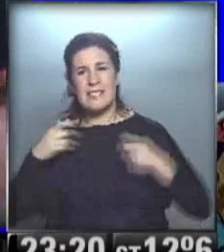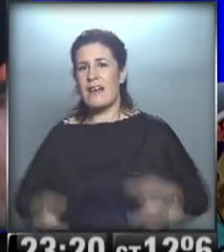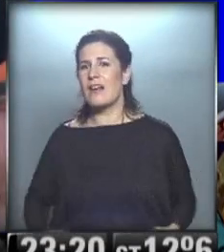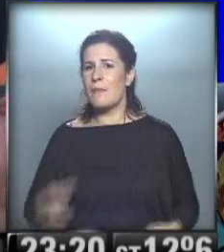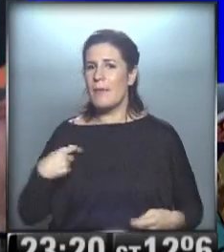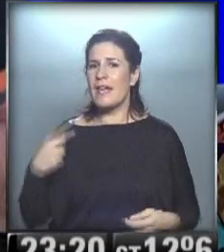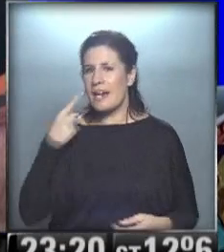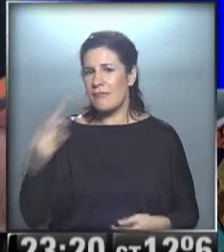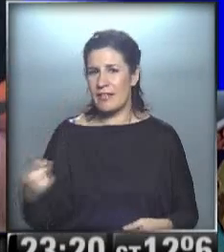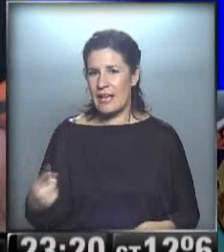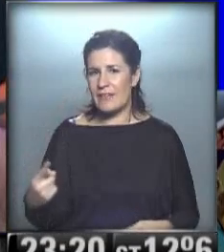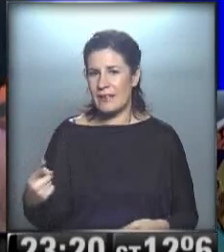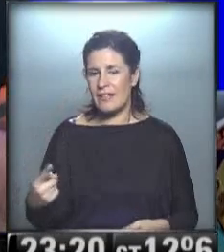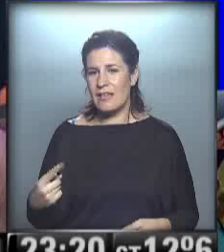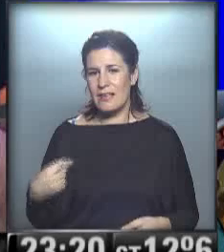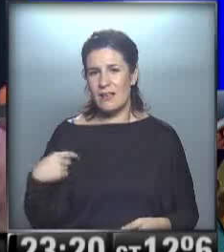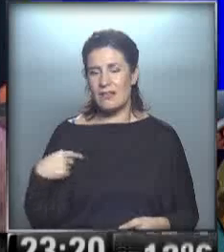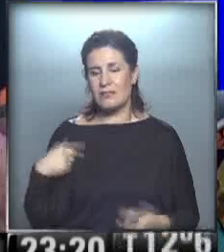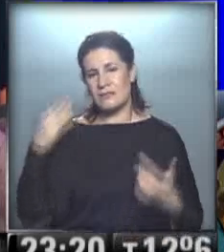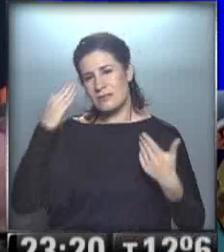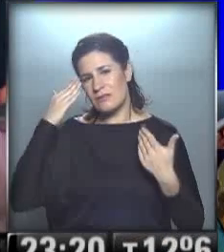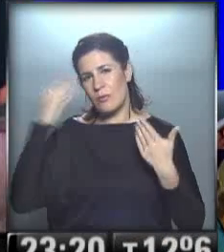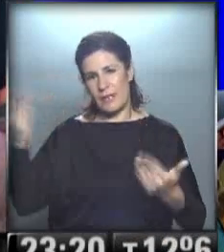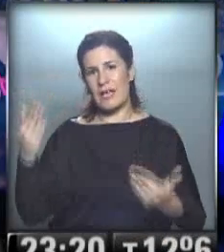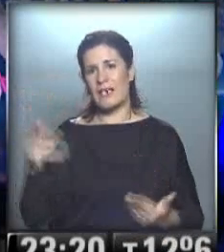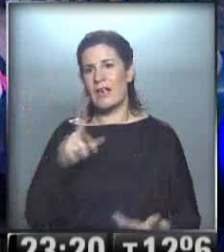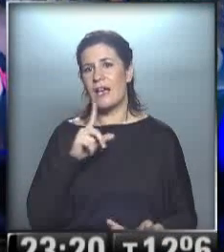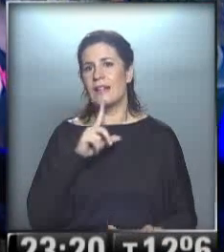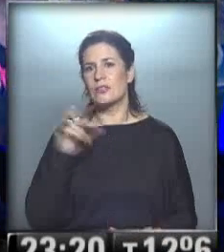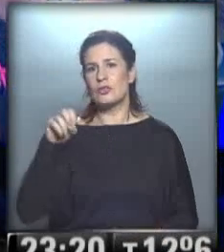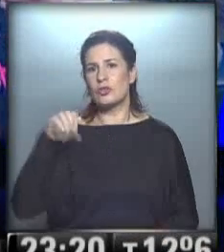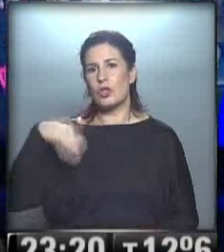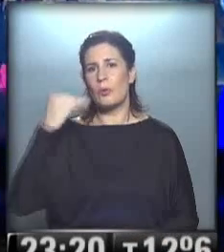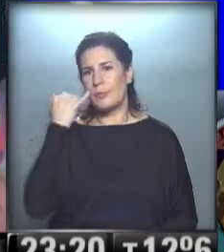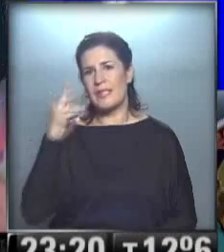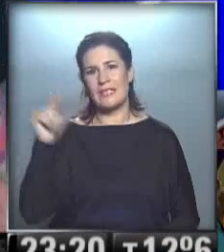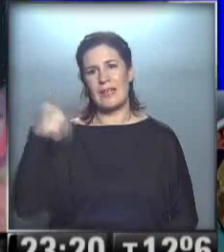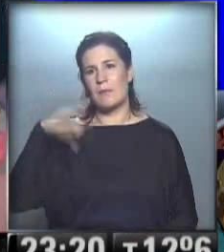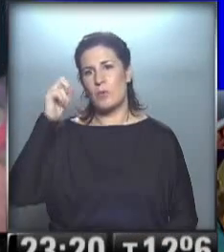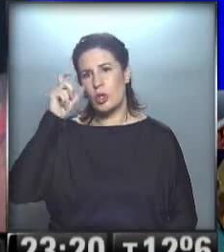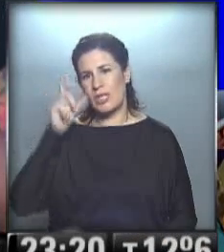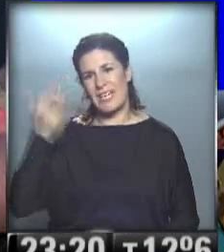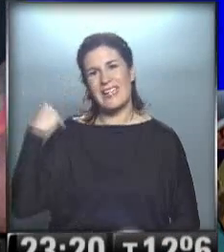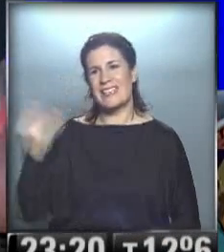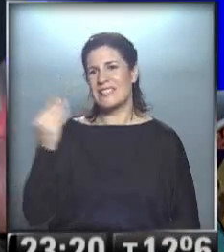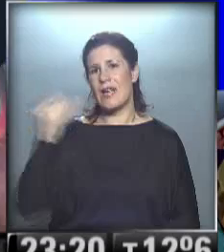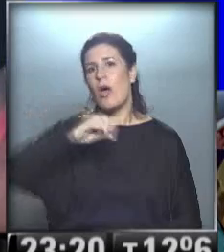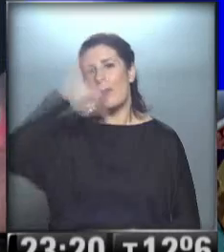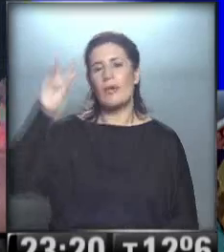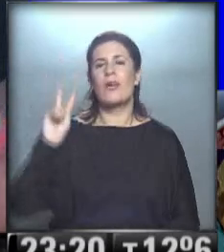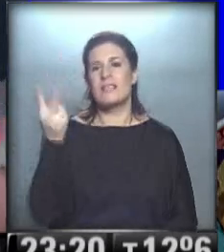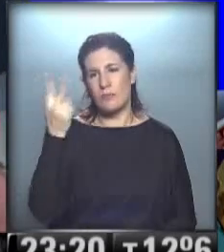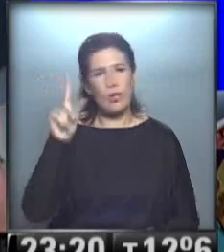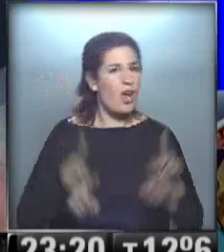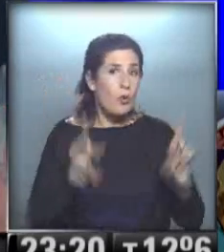Es particularmente un saludo a Tommy Ramone, que se murió el sábado a la madrugada. Para quienes no lo conocieron,